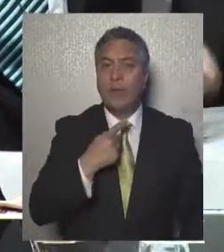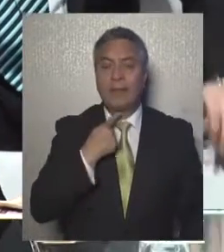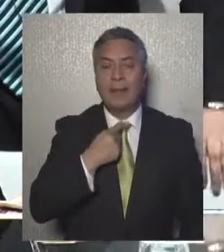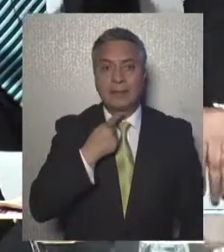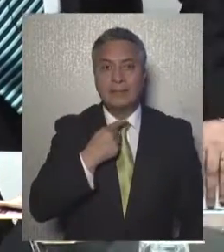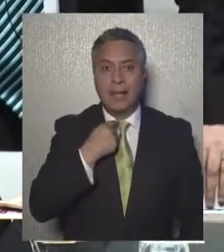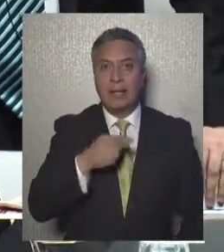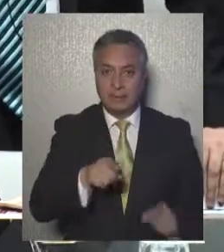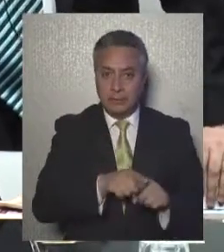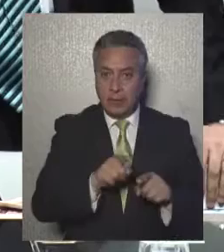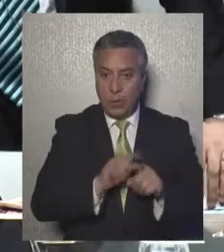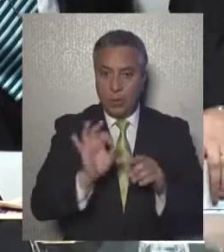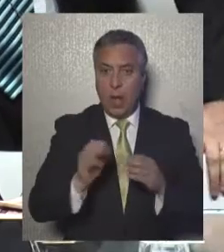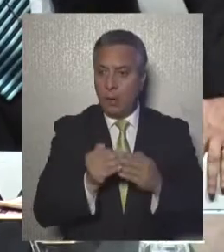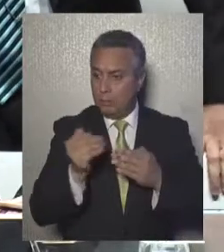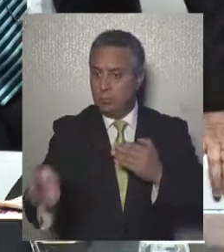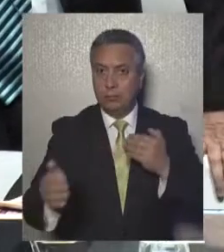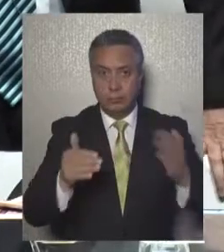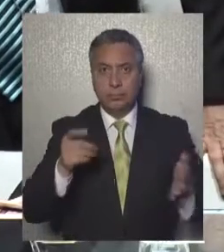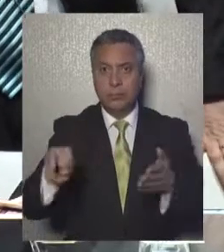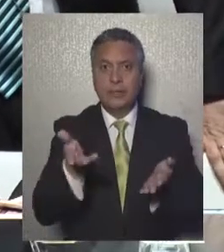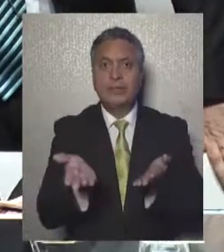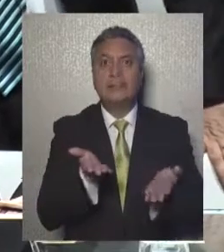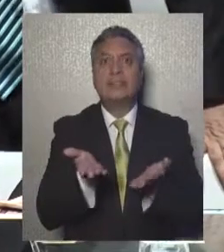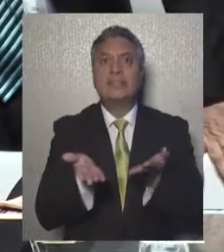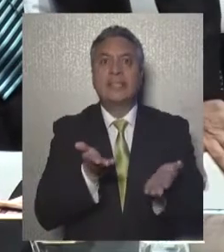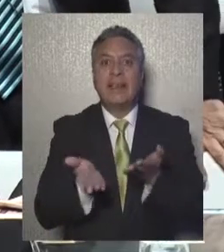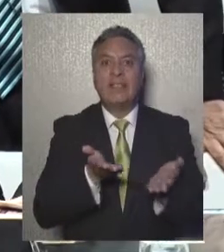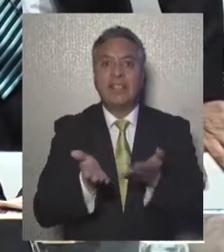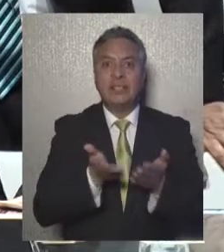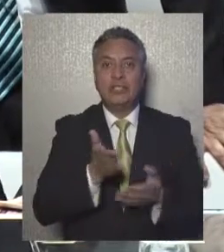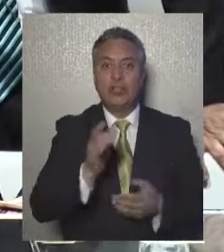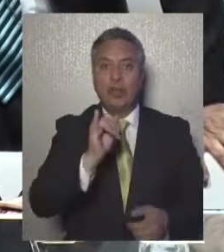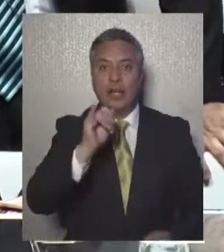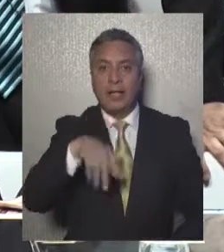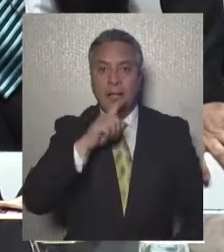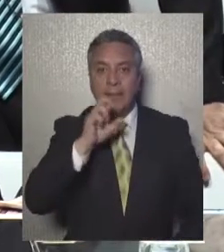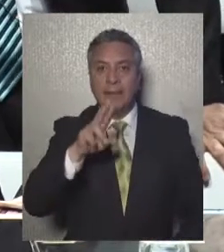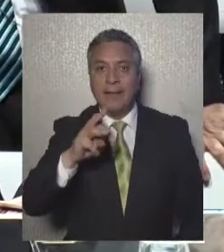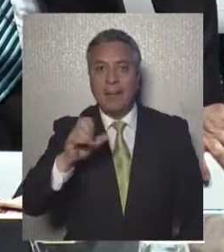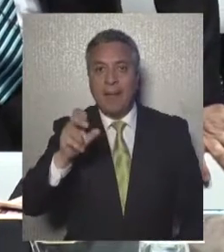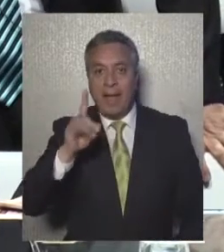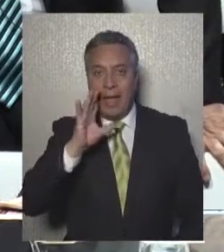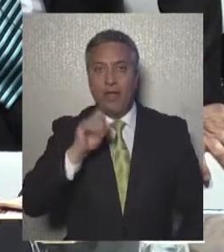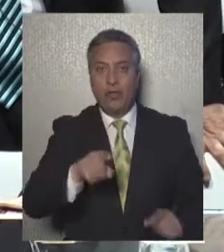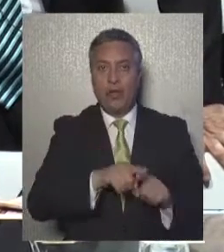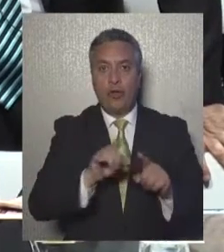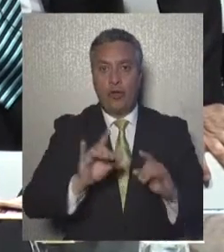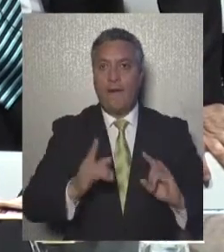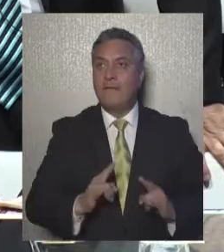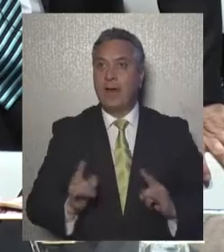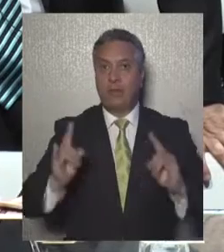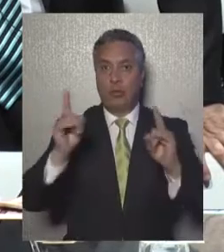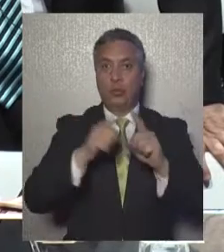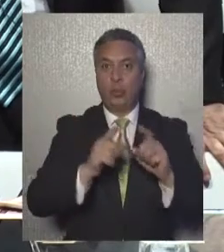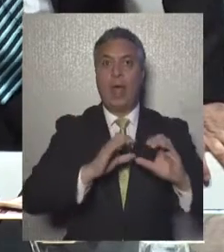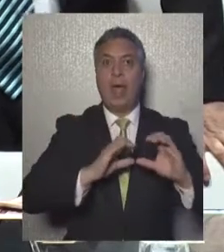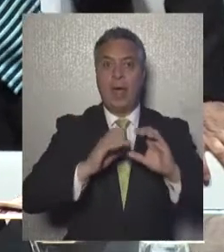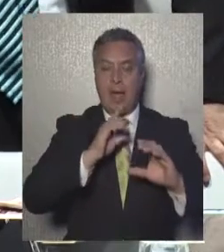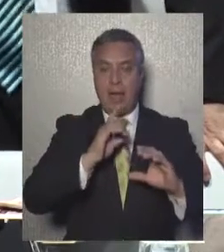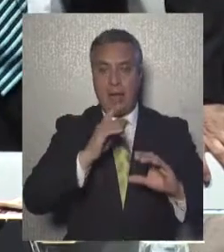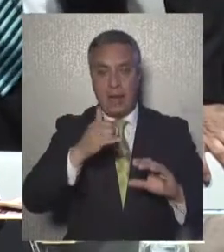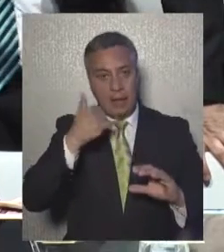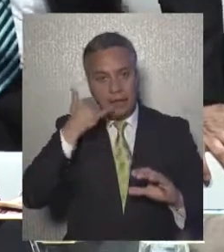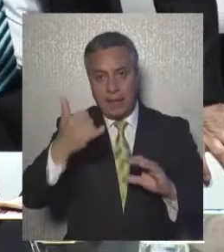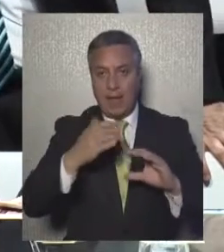las concesiones de servicios intermedios de infraestructura de telecomunicaciones. La pasó